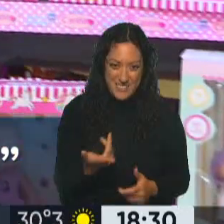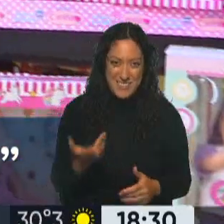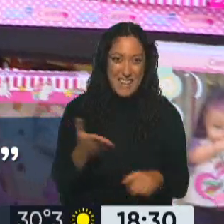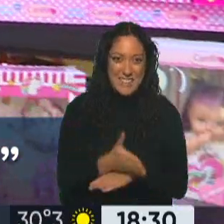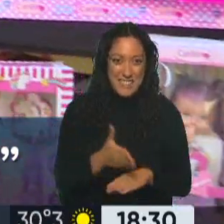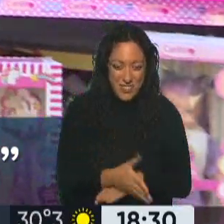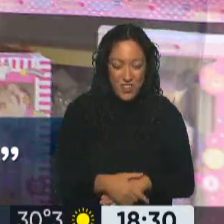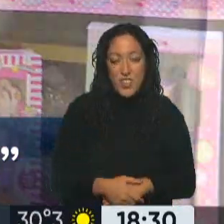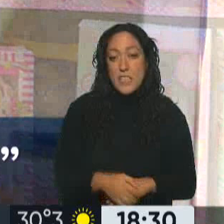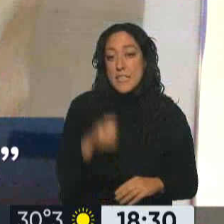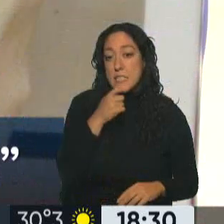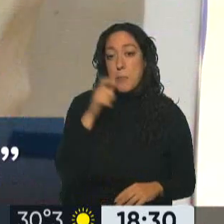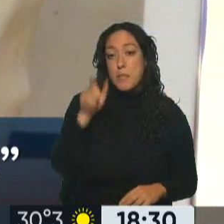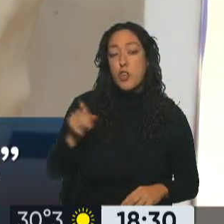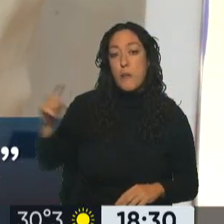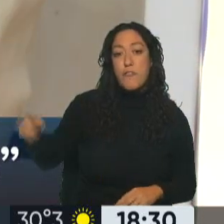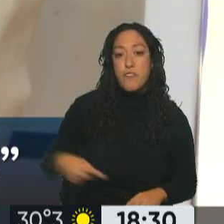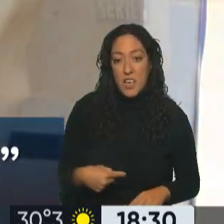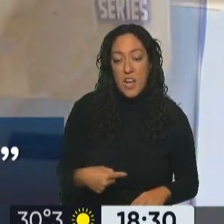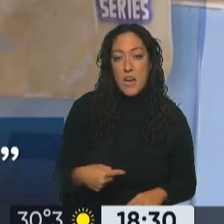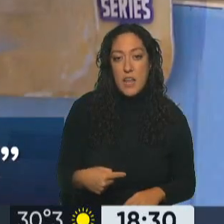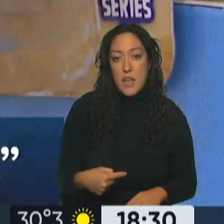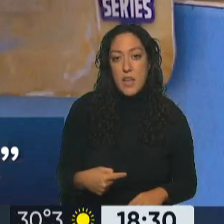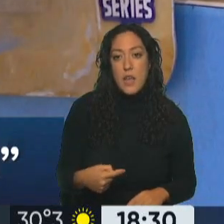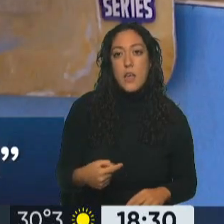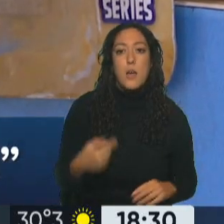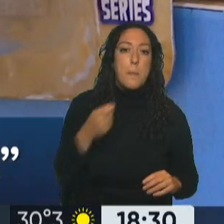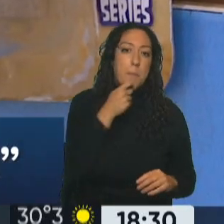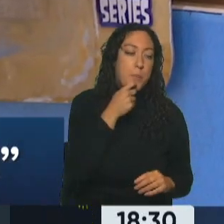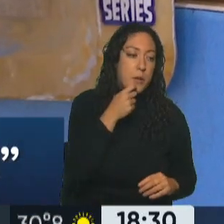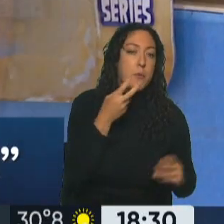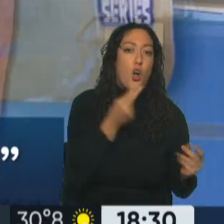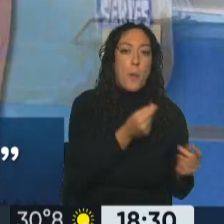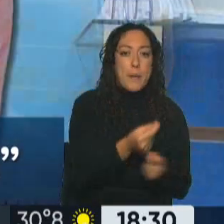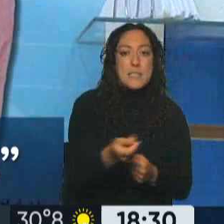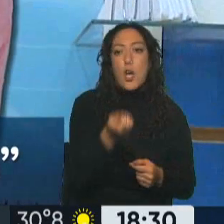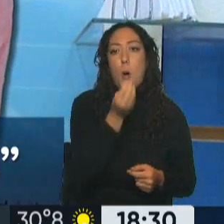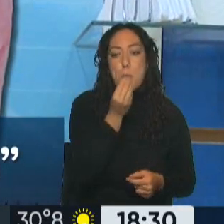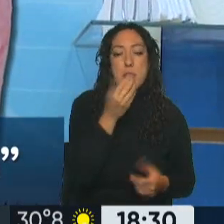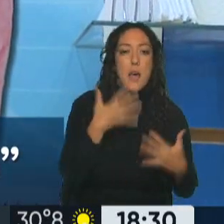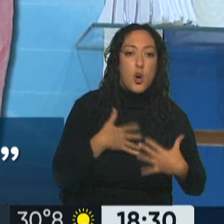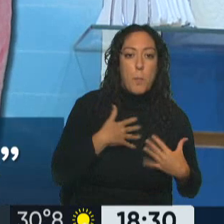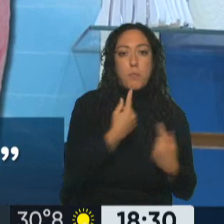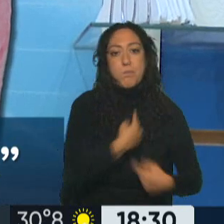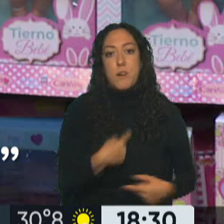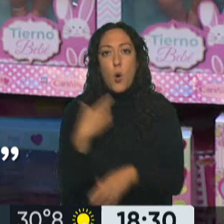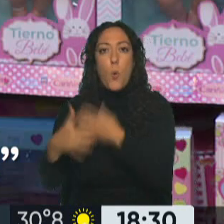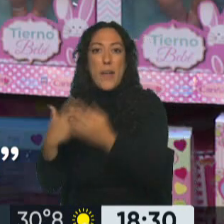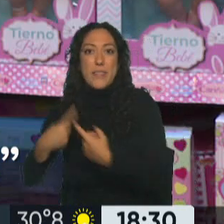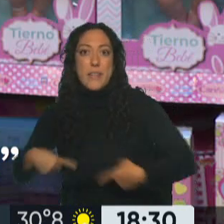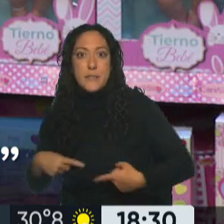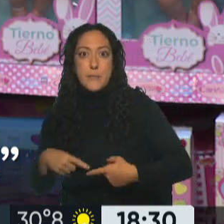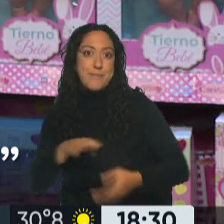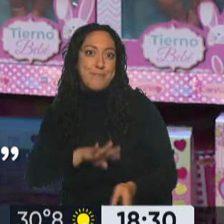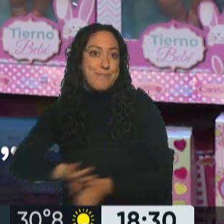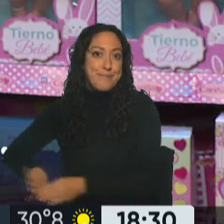viene el cliente y tiene que comprar un producto después de que hace todas las compras, ¿no? Porque que la comida, que la ropa y todo, claro, el juguete queda